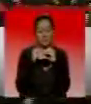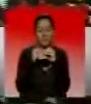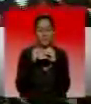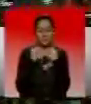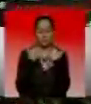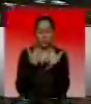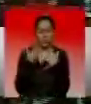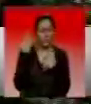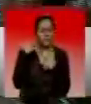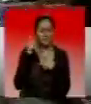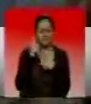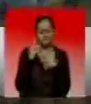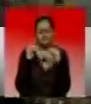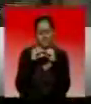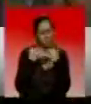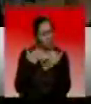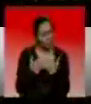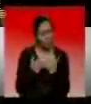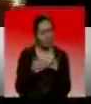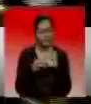nunca.